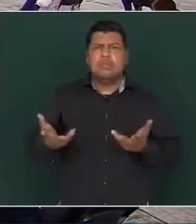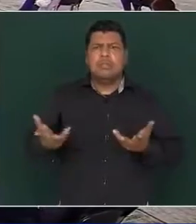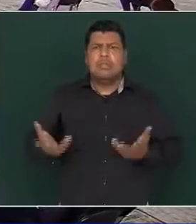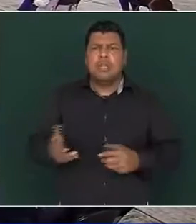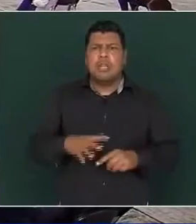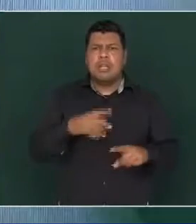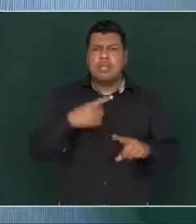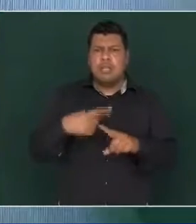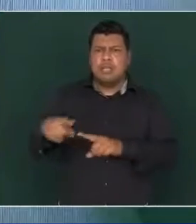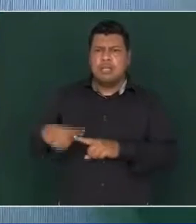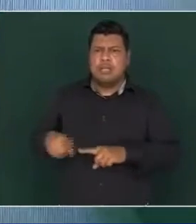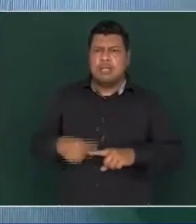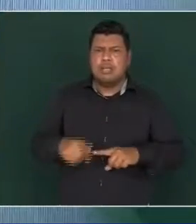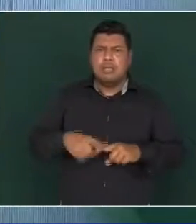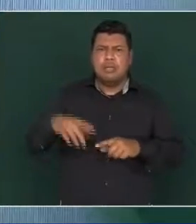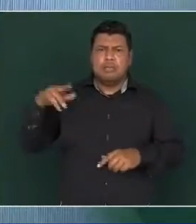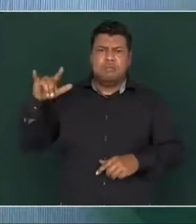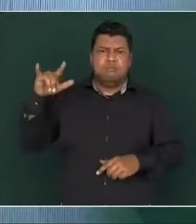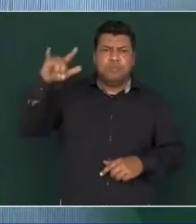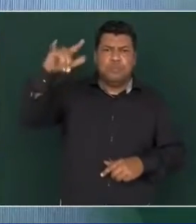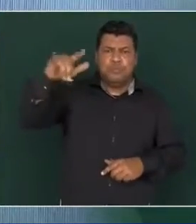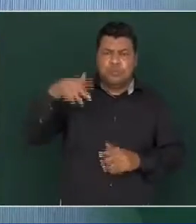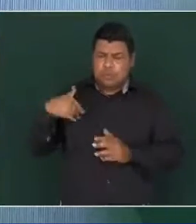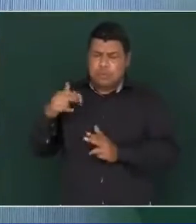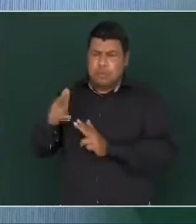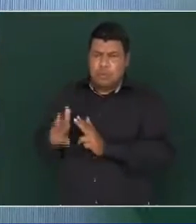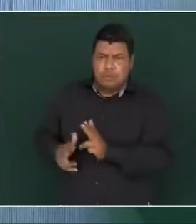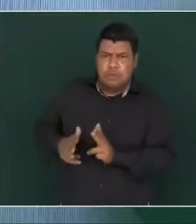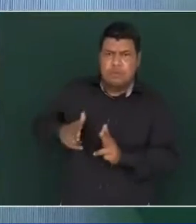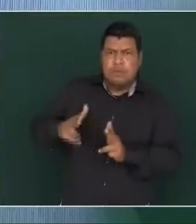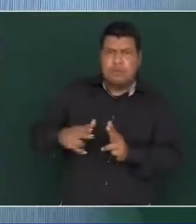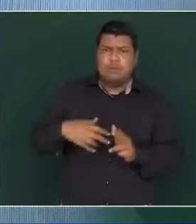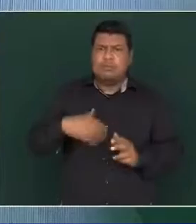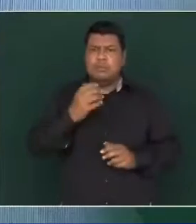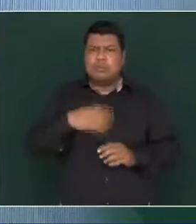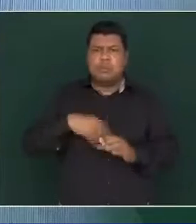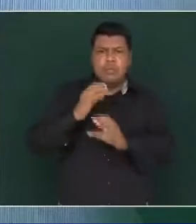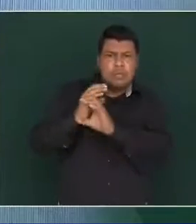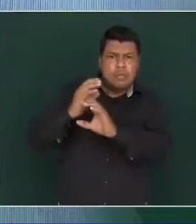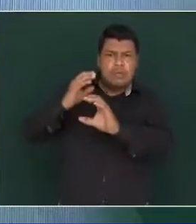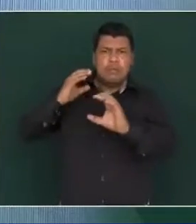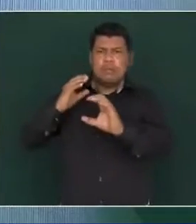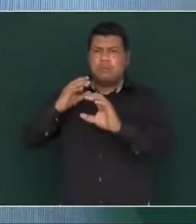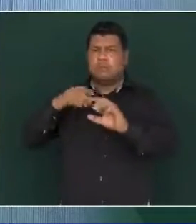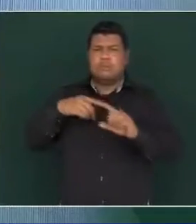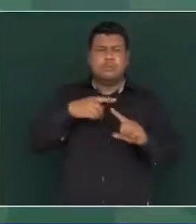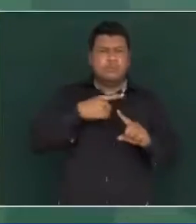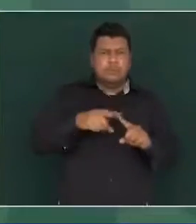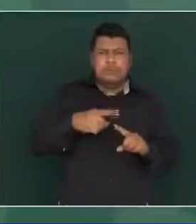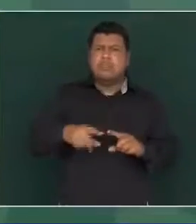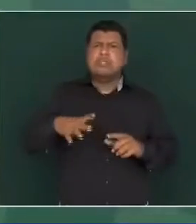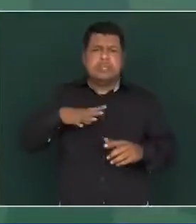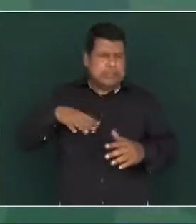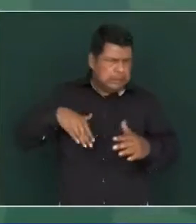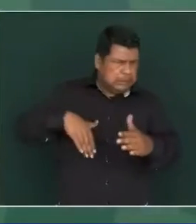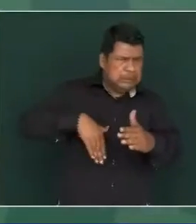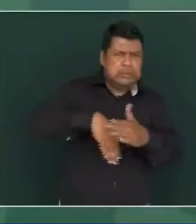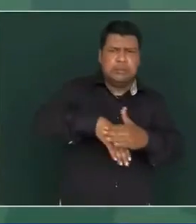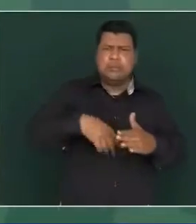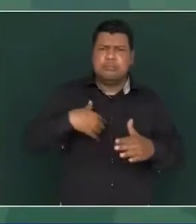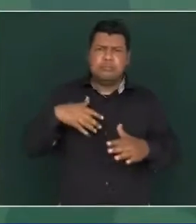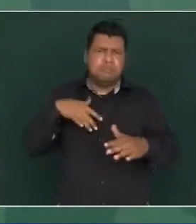hacia el aeropuerto, el tren. Para autobuses también ya está creada ahí la estación para